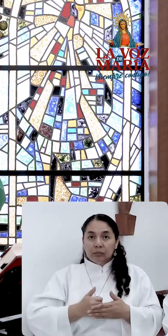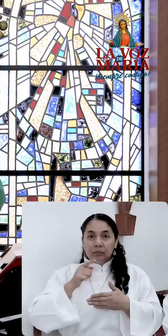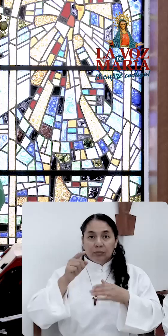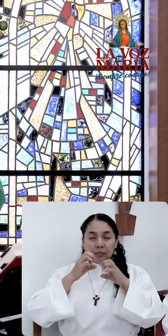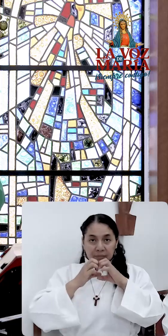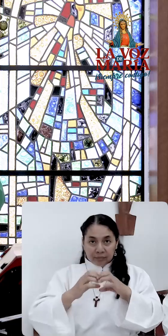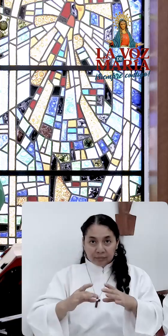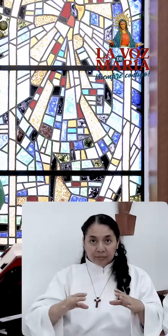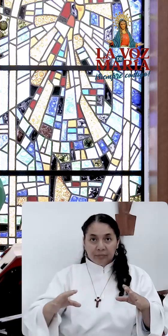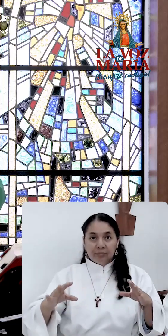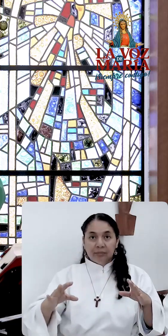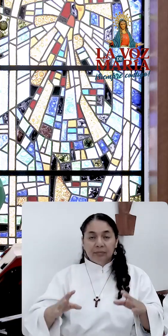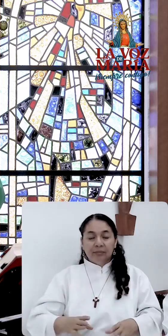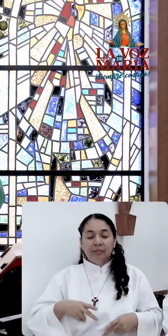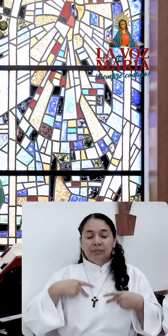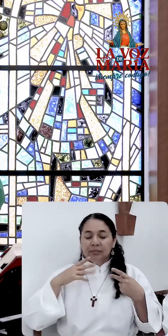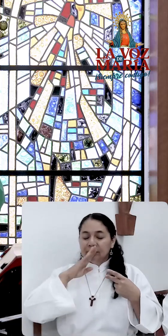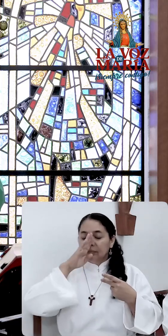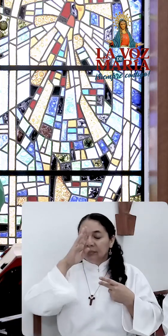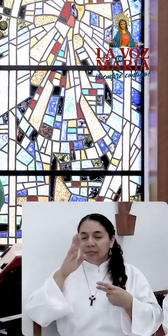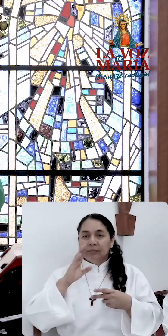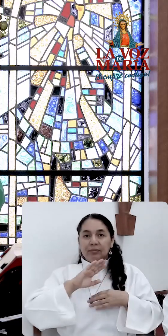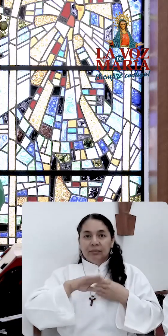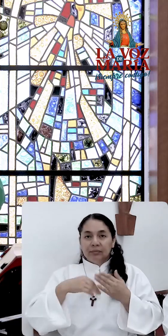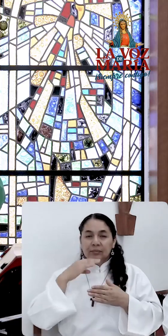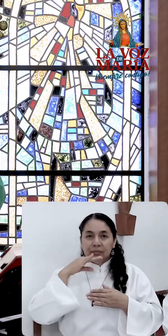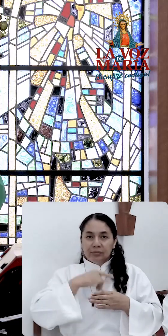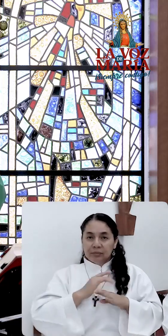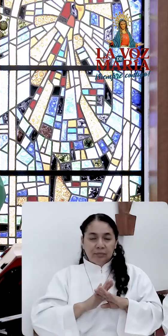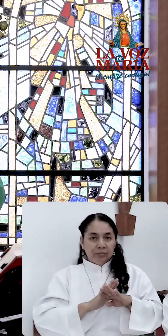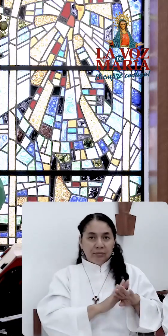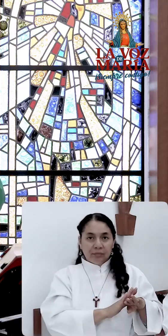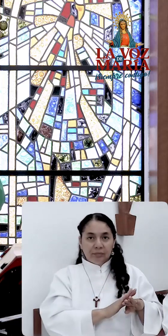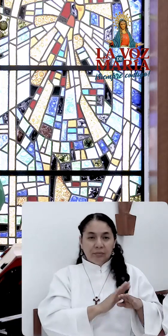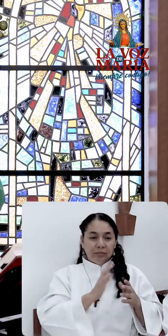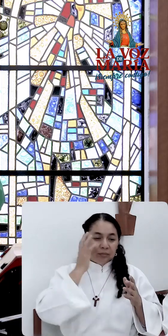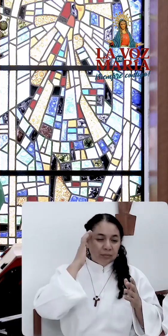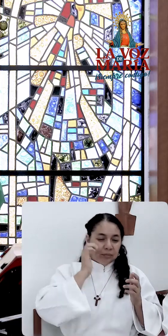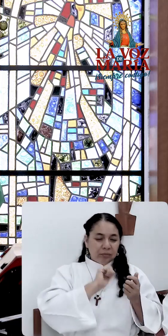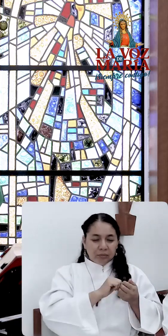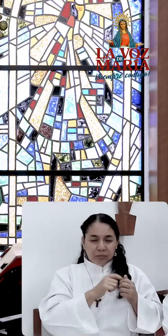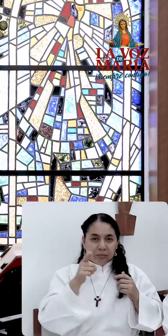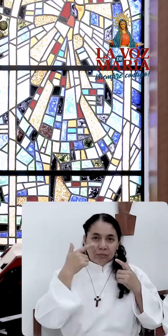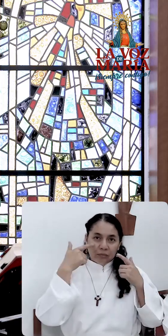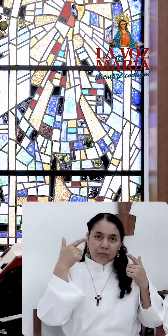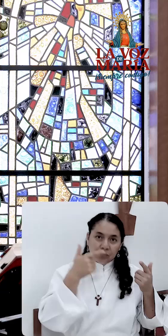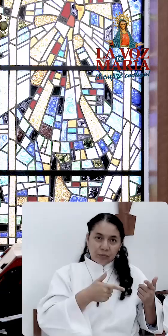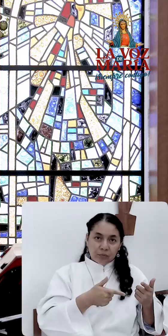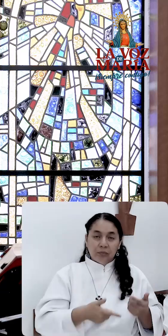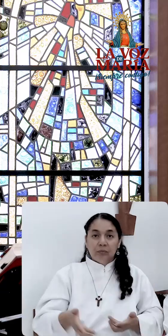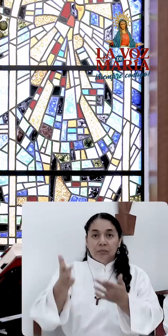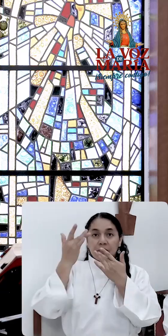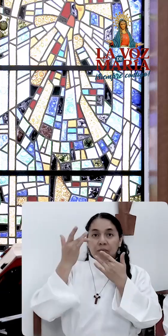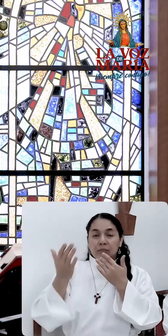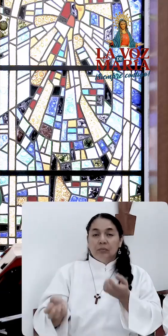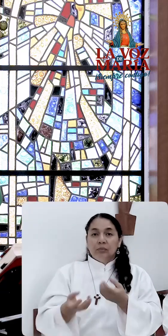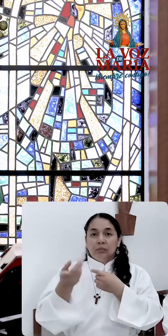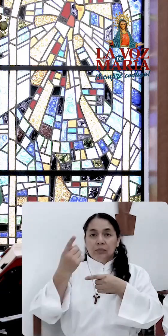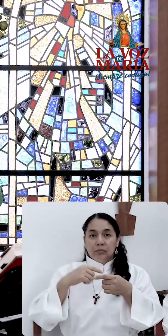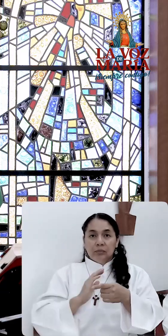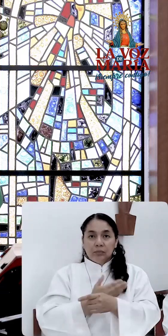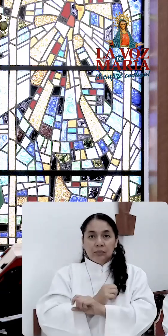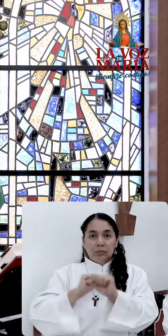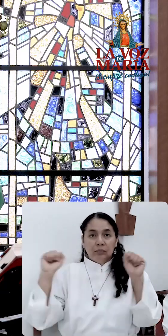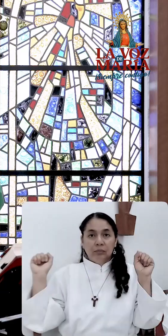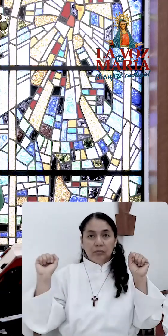por tu misericordia, vivamos siempre libres de pecado y protegidos de toda perturbación, mientras esperamos la